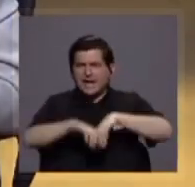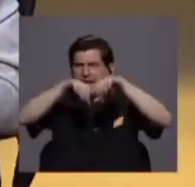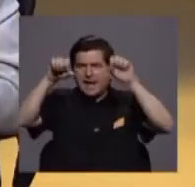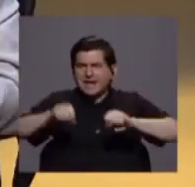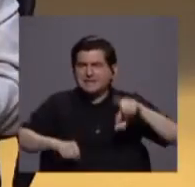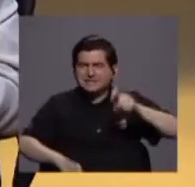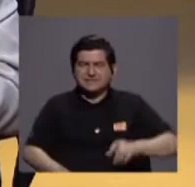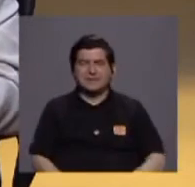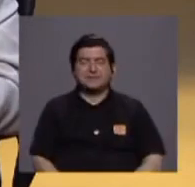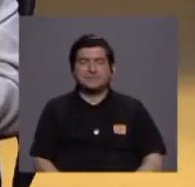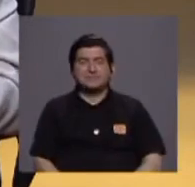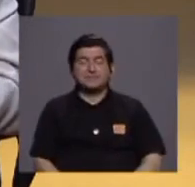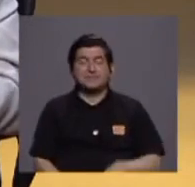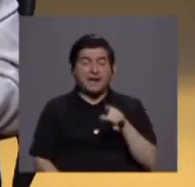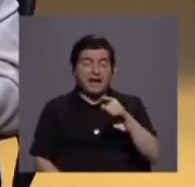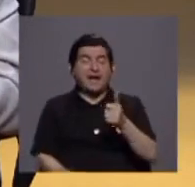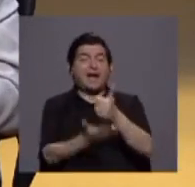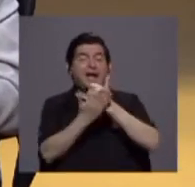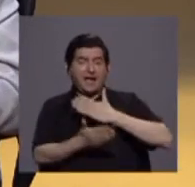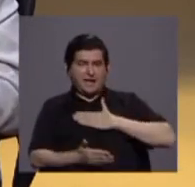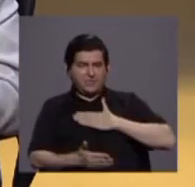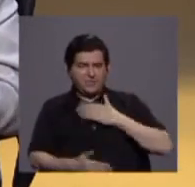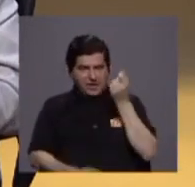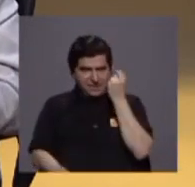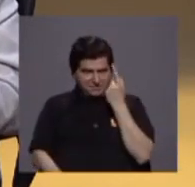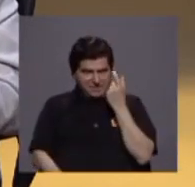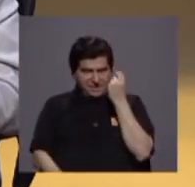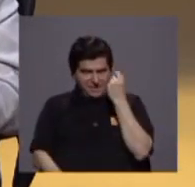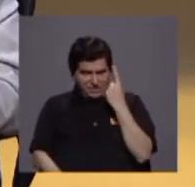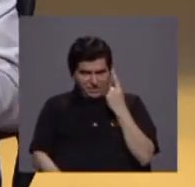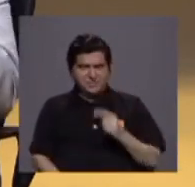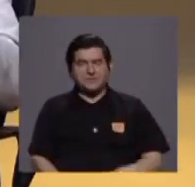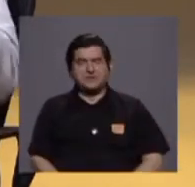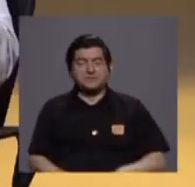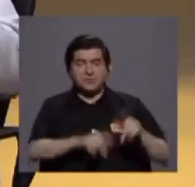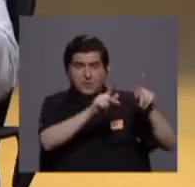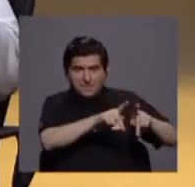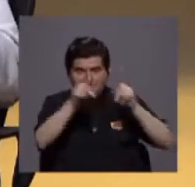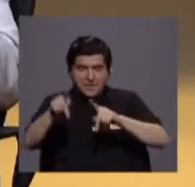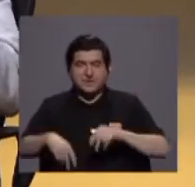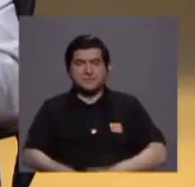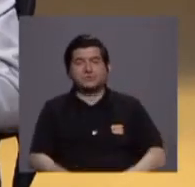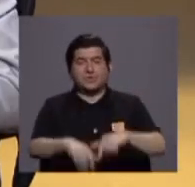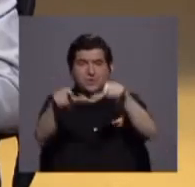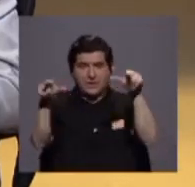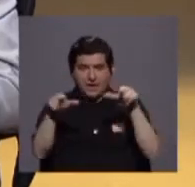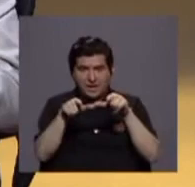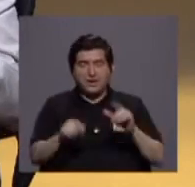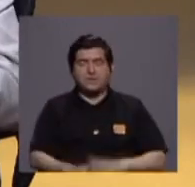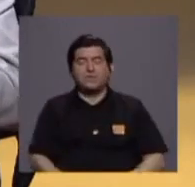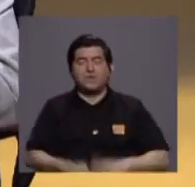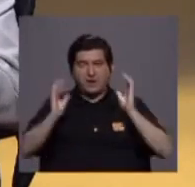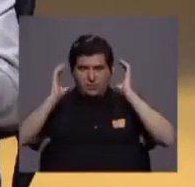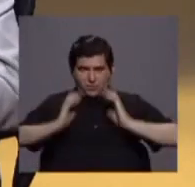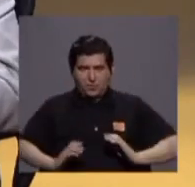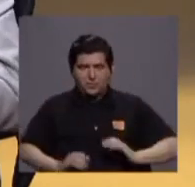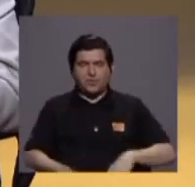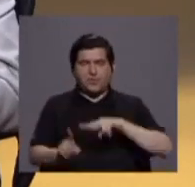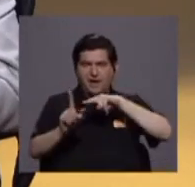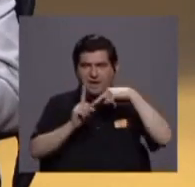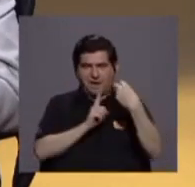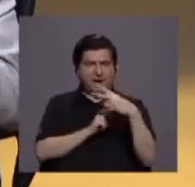Porque la etnografía institucional me ha ayudado a entender que las personas en su locación sociocorporal tienen una perspectiva que